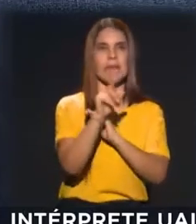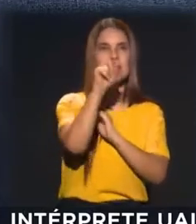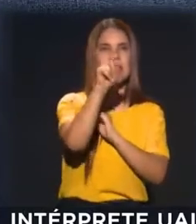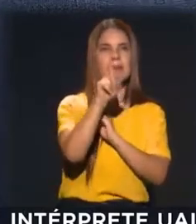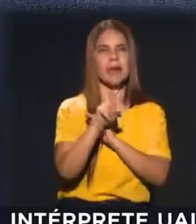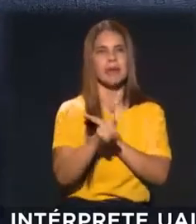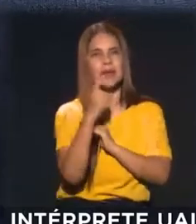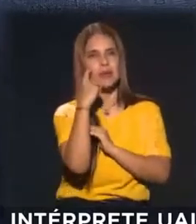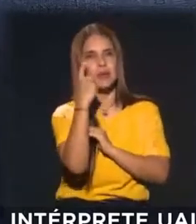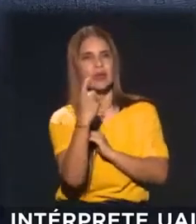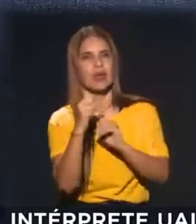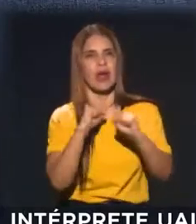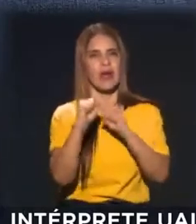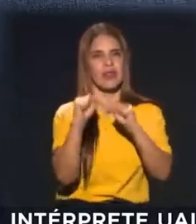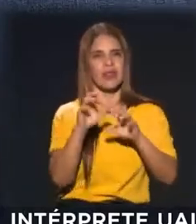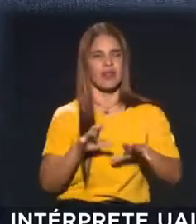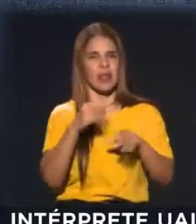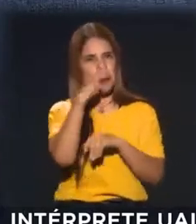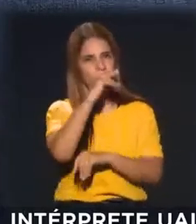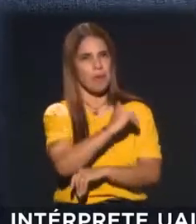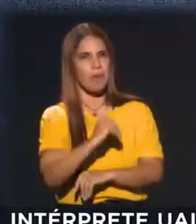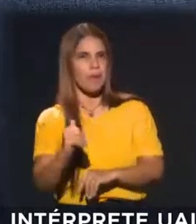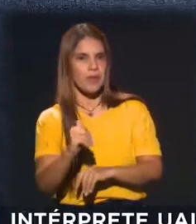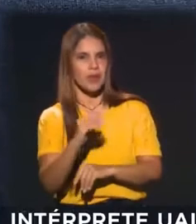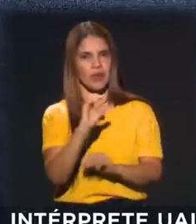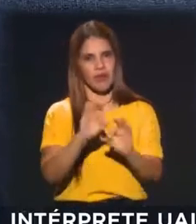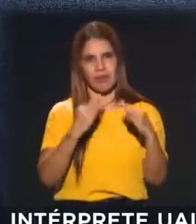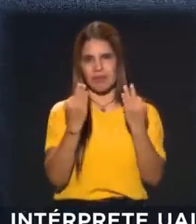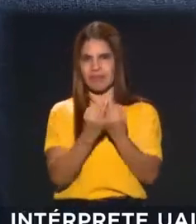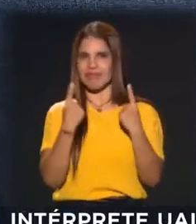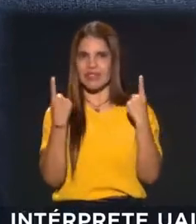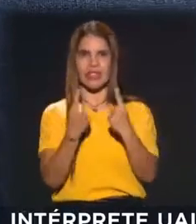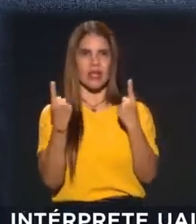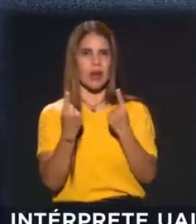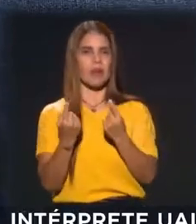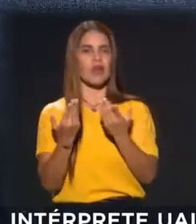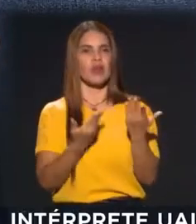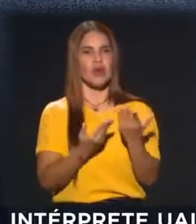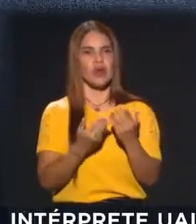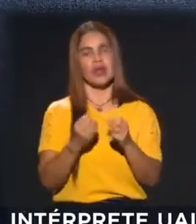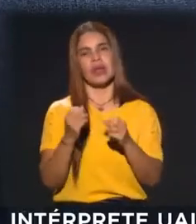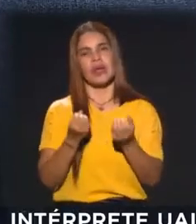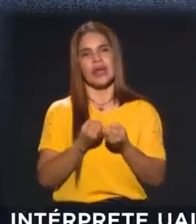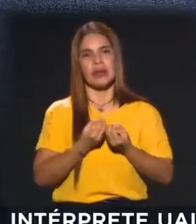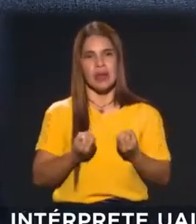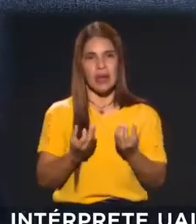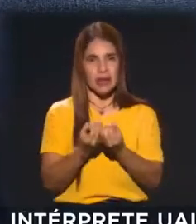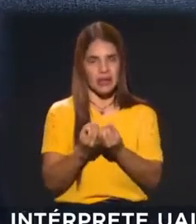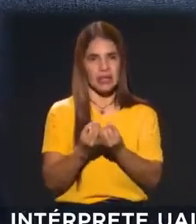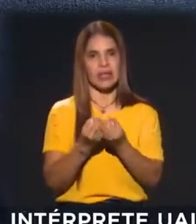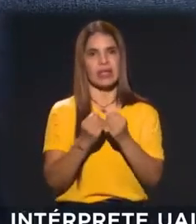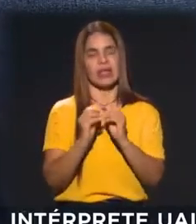estén buscando. Las actividades principales para los niños y las familias en general están en Jardín Lectura Viva,